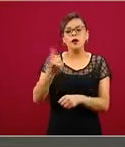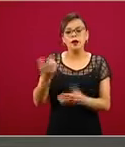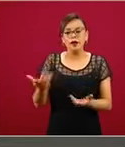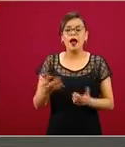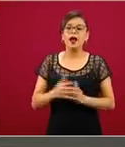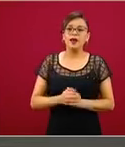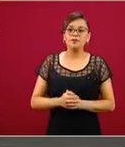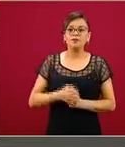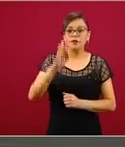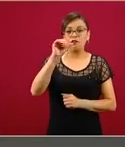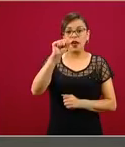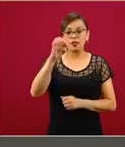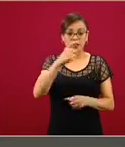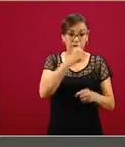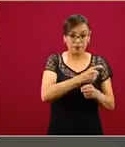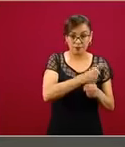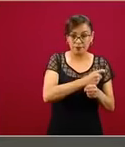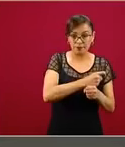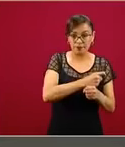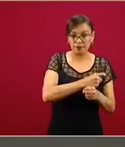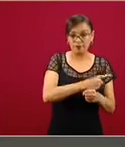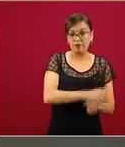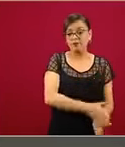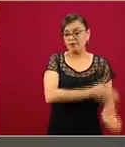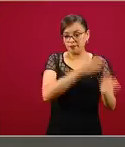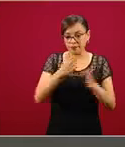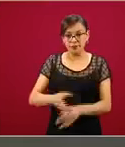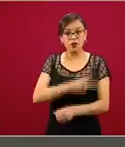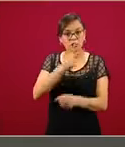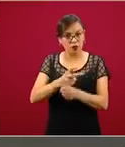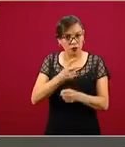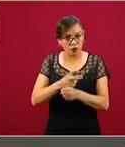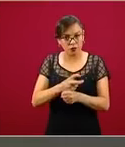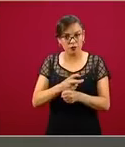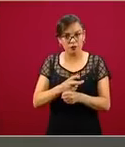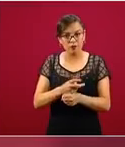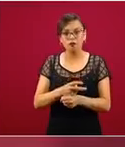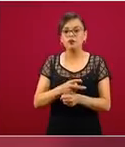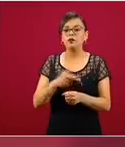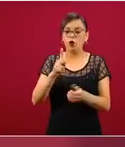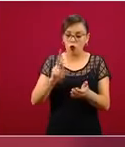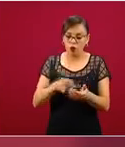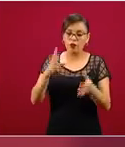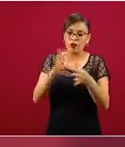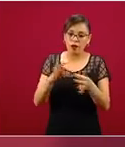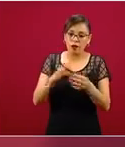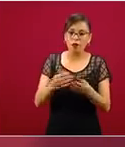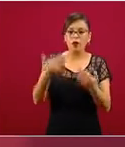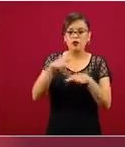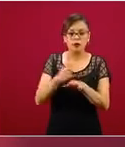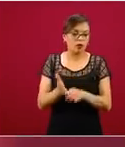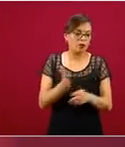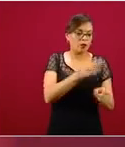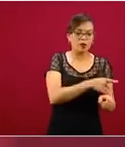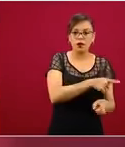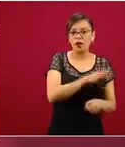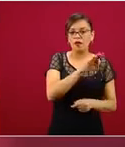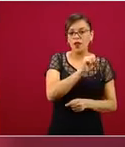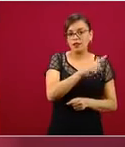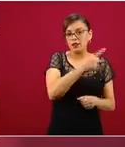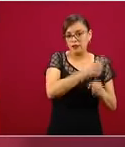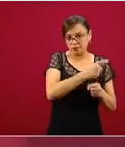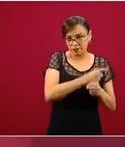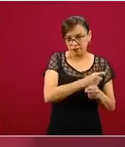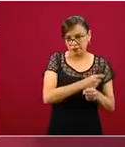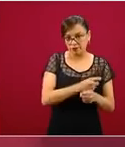fase, cuando pasamos de la 1 y vamos a la 2, recapitulamos sobre la fase 1. Cuando pasamos de la 2 a la 3,